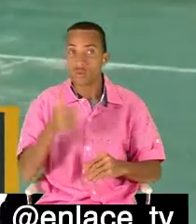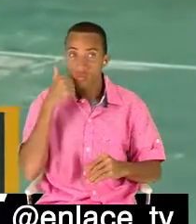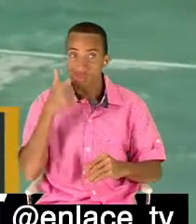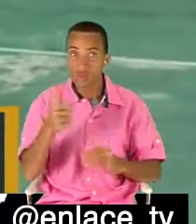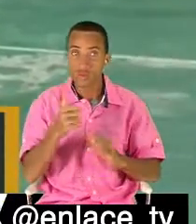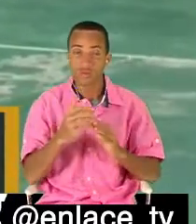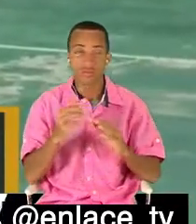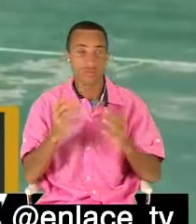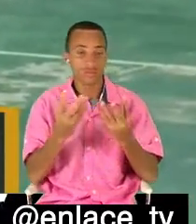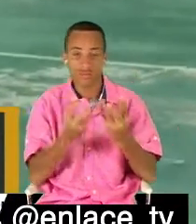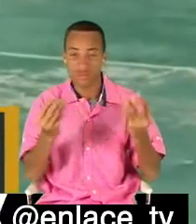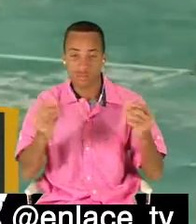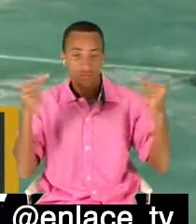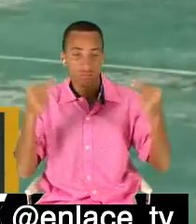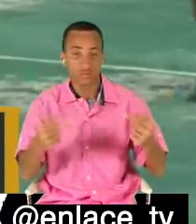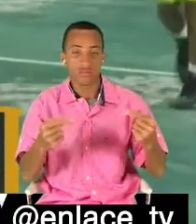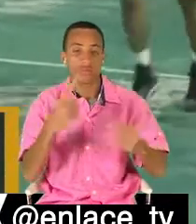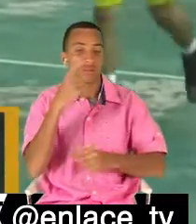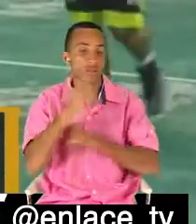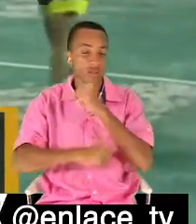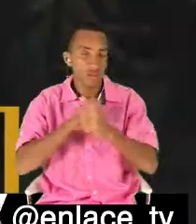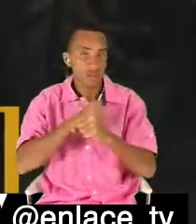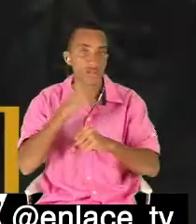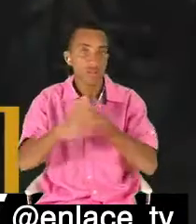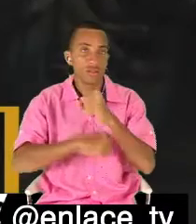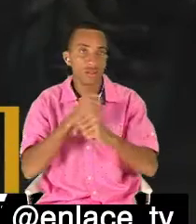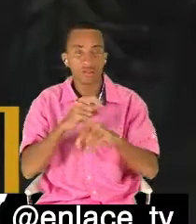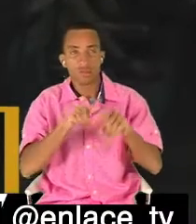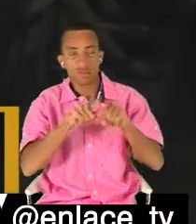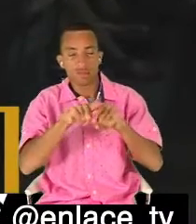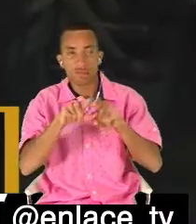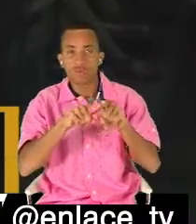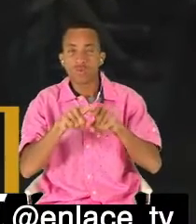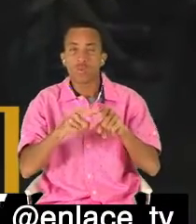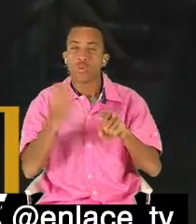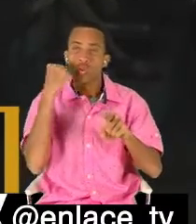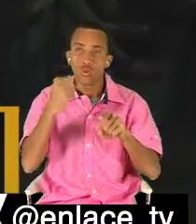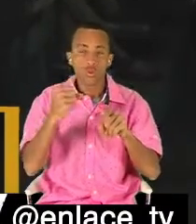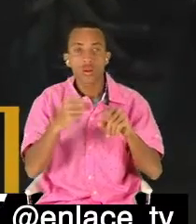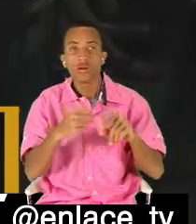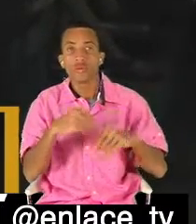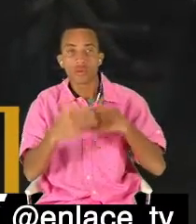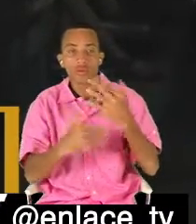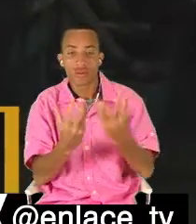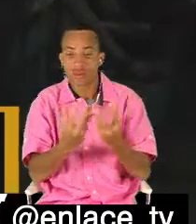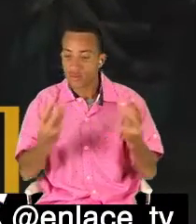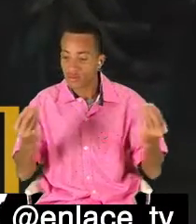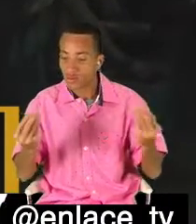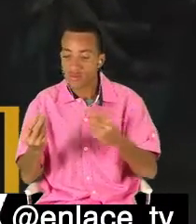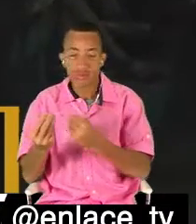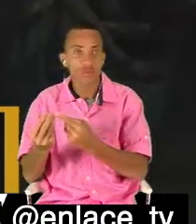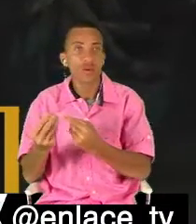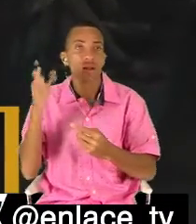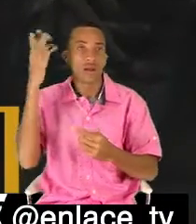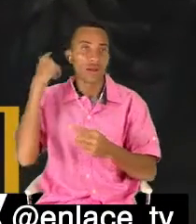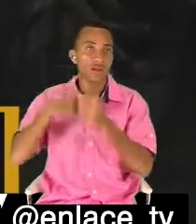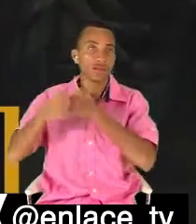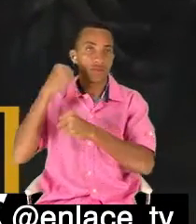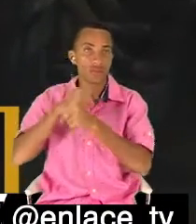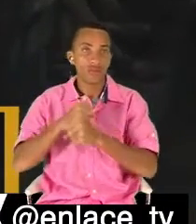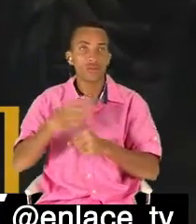los encuentros. Cada año la competencia es más reñida porque se van armando mejor los grupos. El año pasado